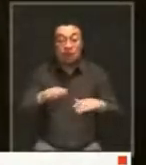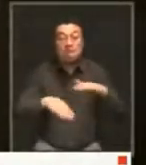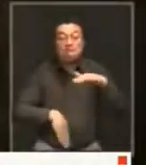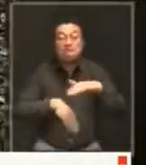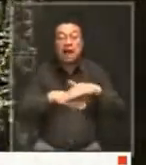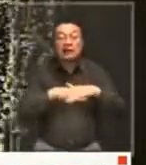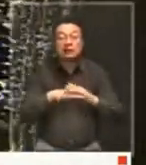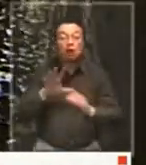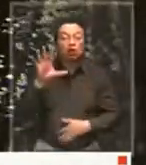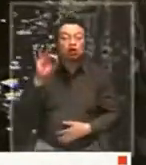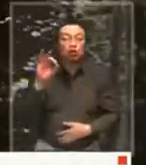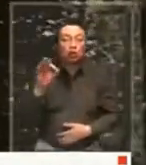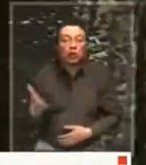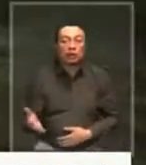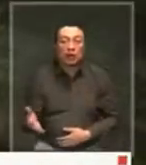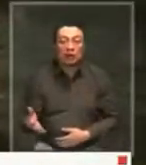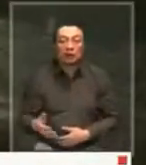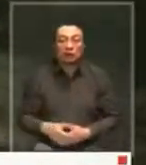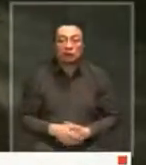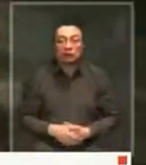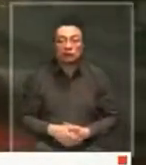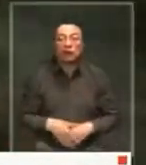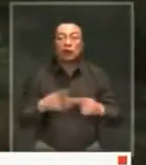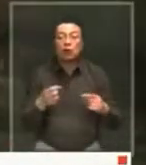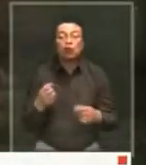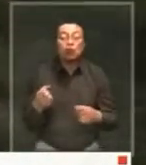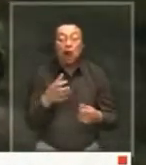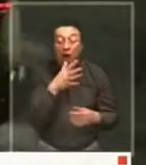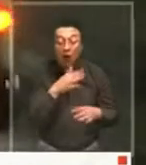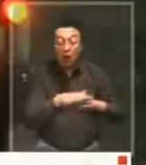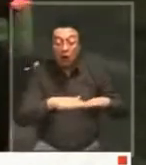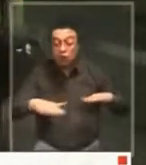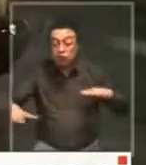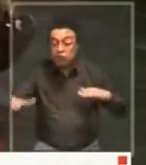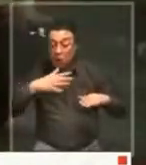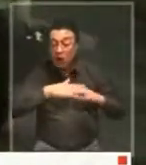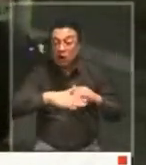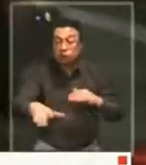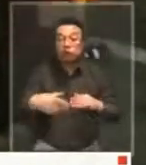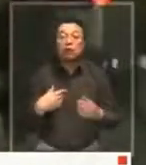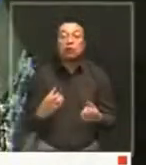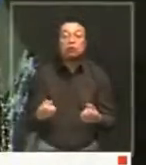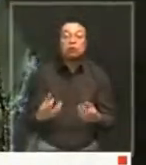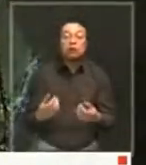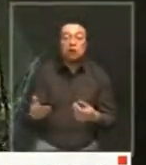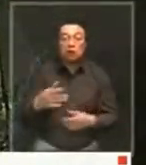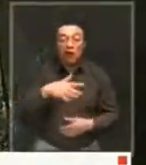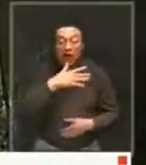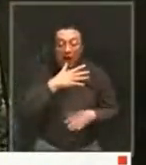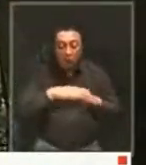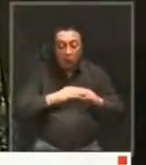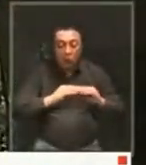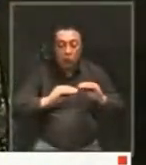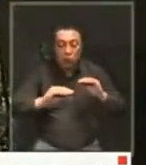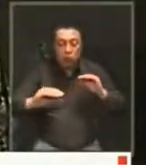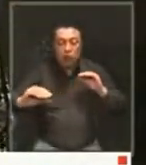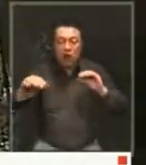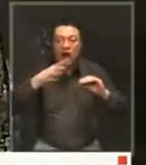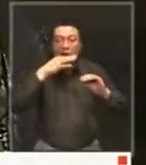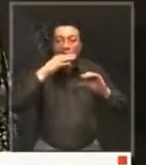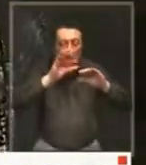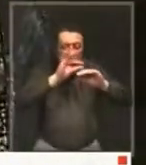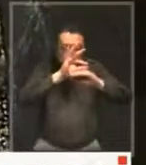a 50 kilómetros. La cantidad de agua en el pavimento genera algo que se llama aquaplaning, que es como una pequeña capa